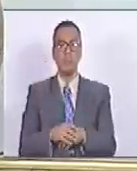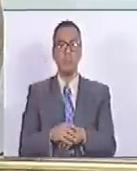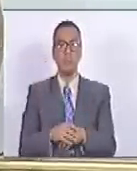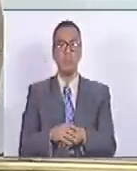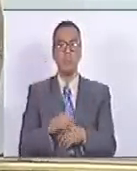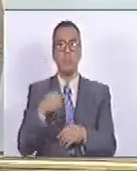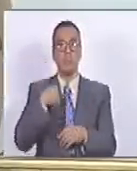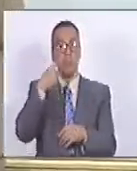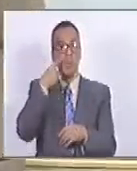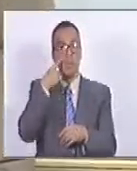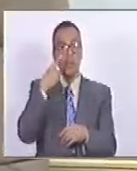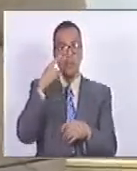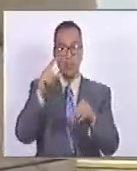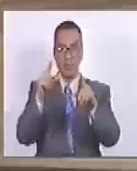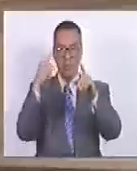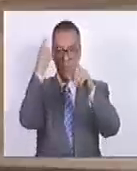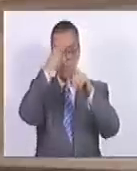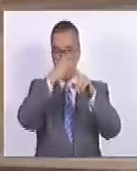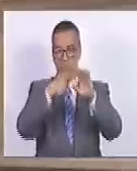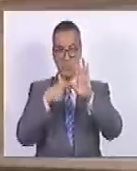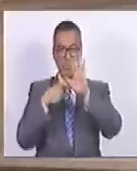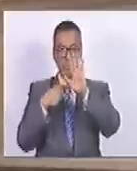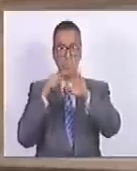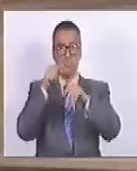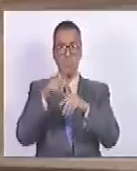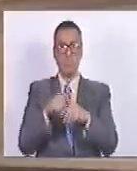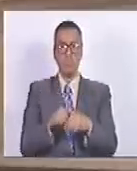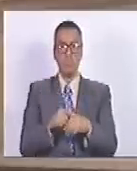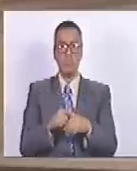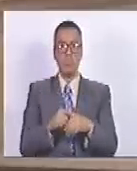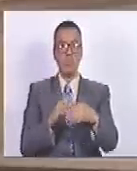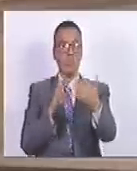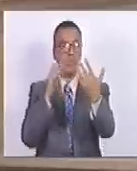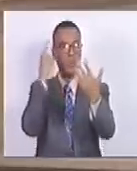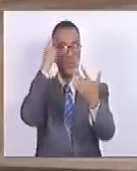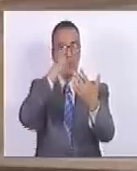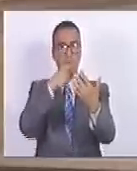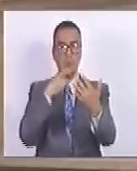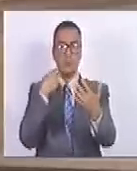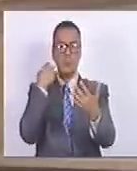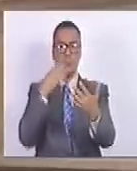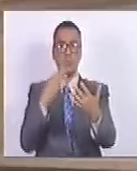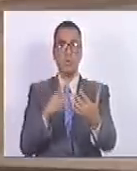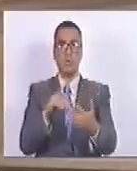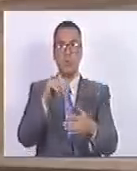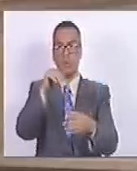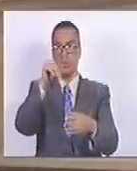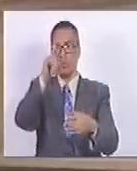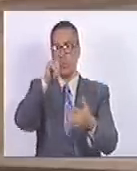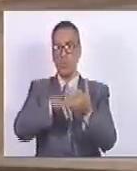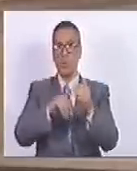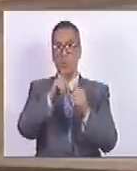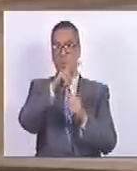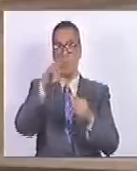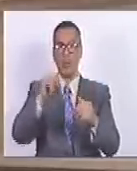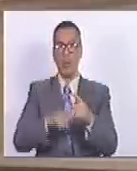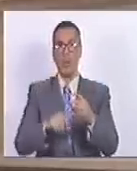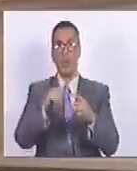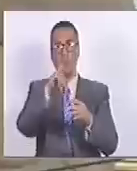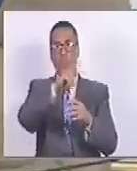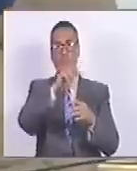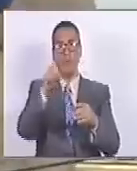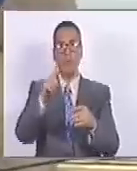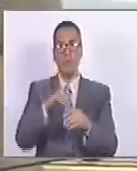presidente. Debería verse en ese espejo, debería verse en su propia especialidad del año 19, del año 20 y del